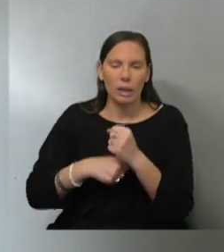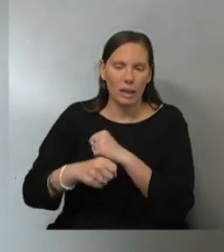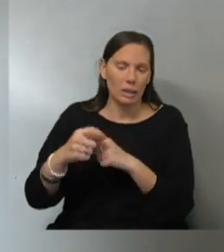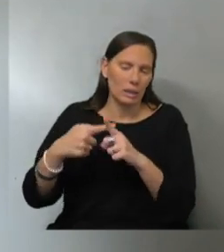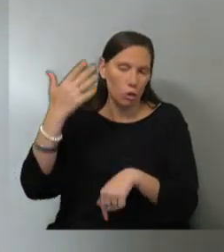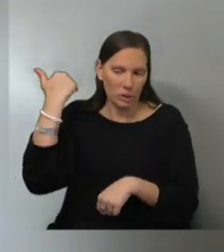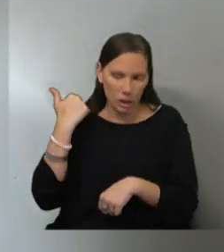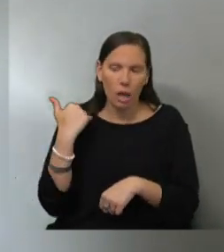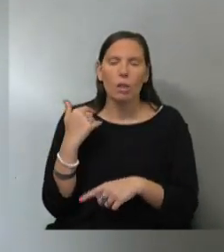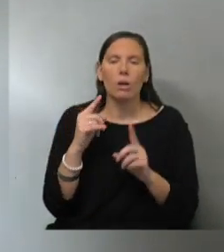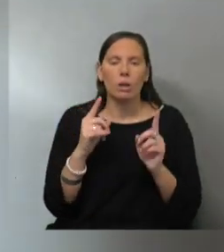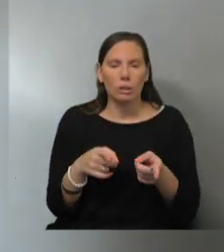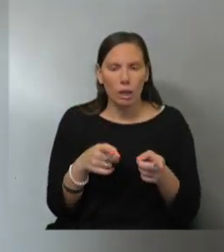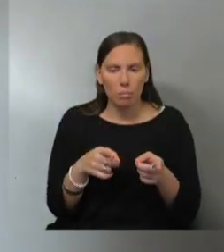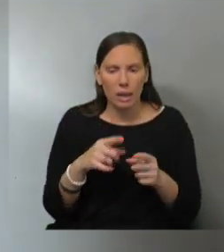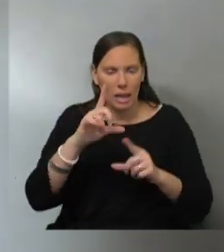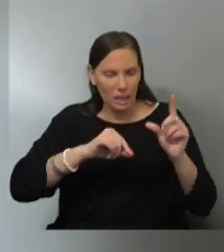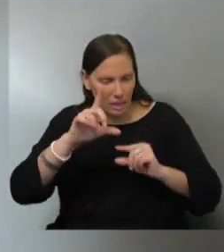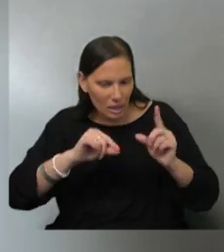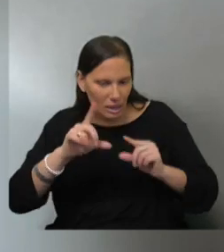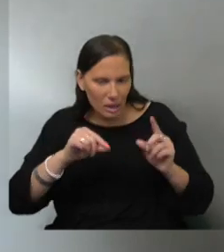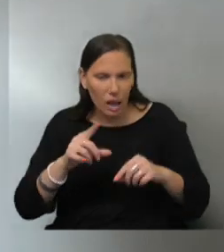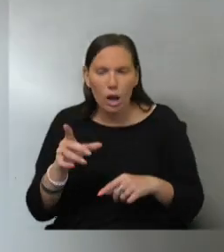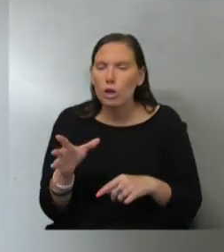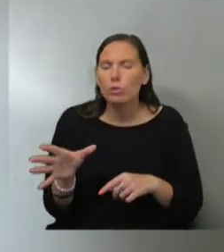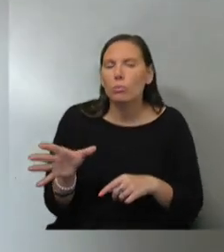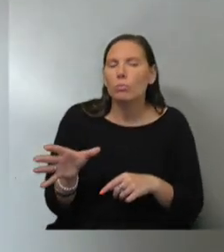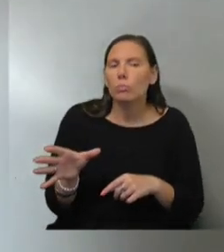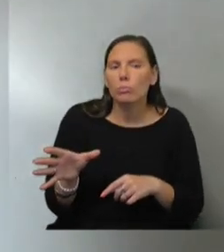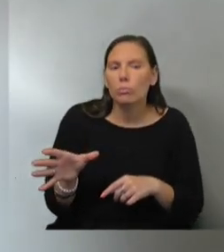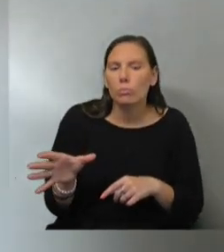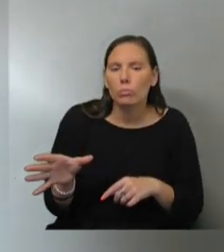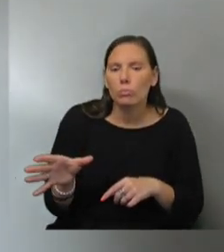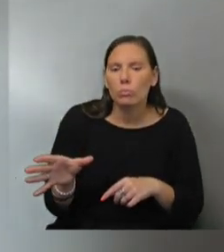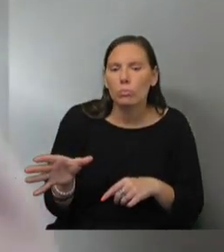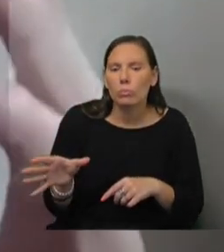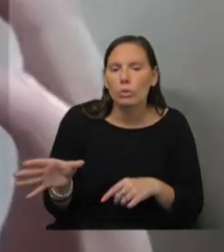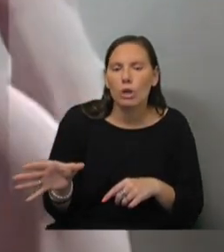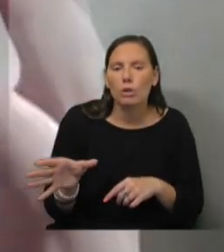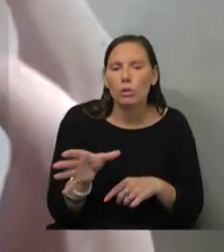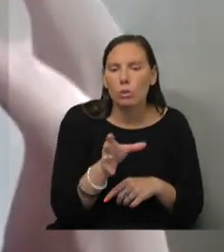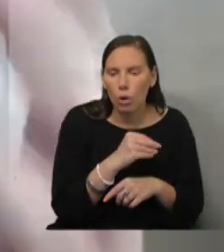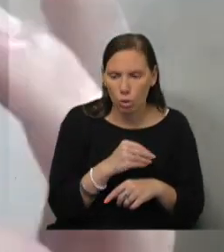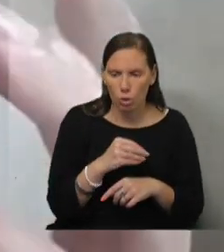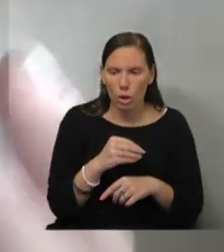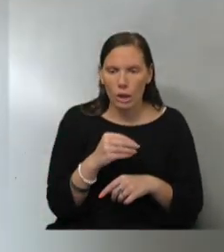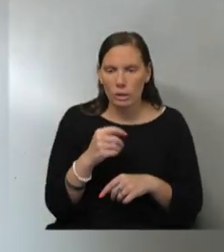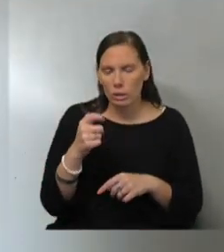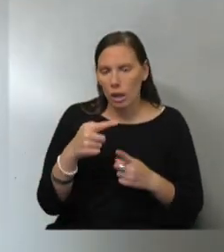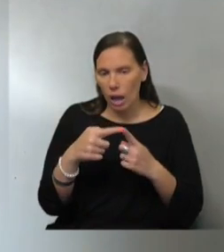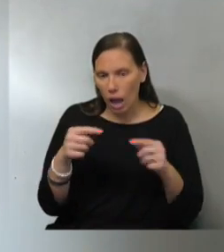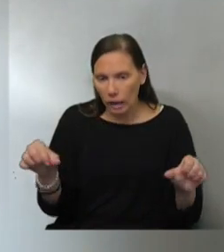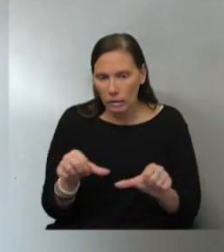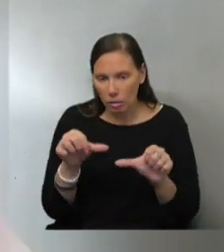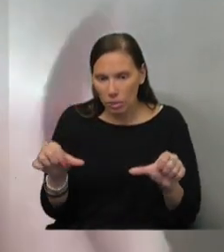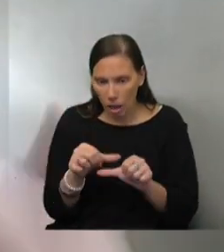digamos bueno la la la la estadística todo ese tipo de de de de disciplina han ido confluyendo en un trabajo